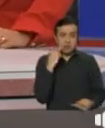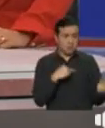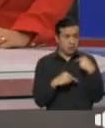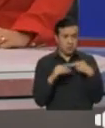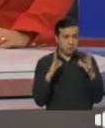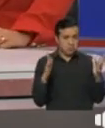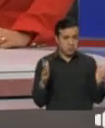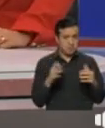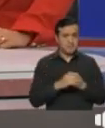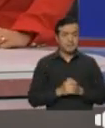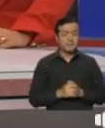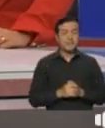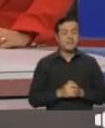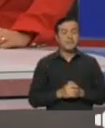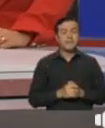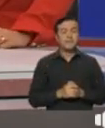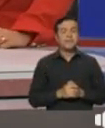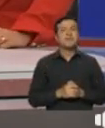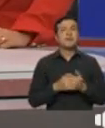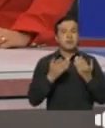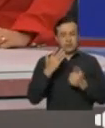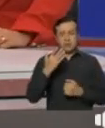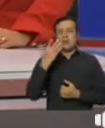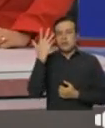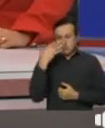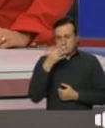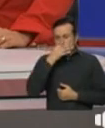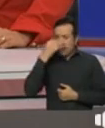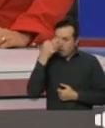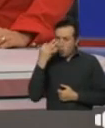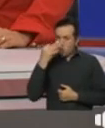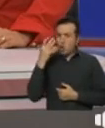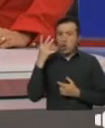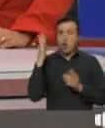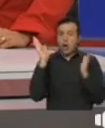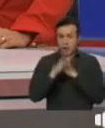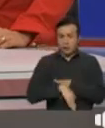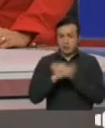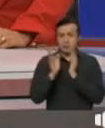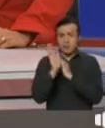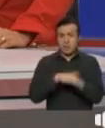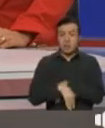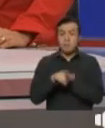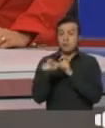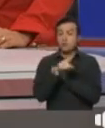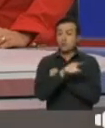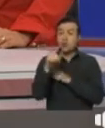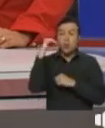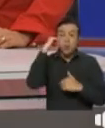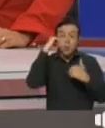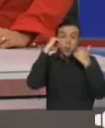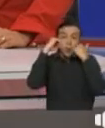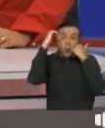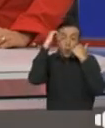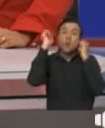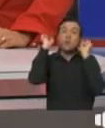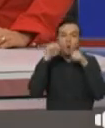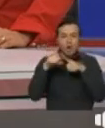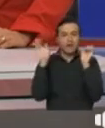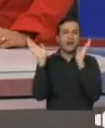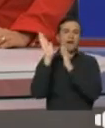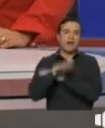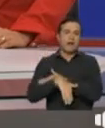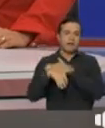diagnosticar? Está asegurada la prueba de muestras gratuitas para quienes presenten sintomatología y